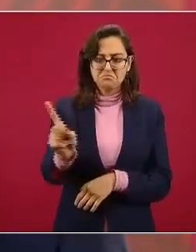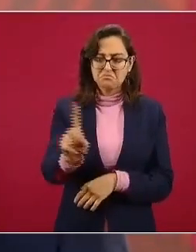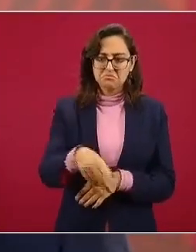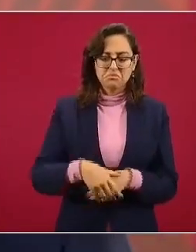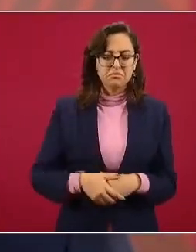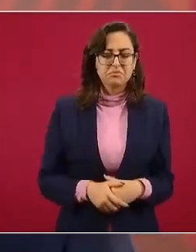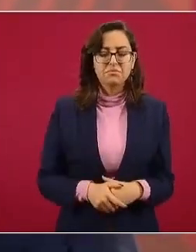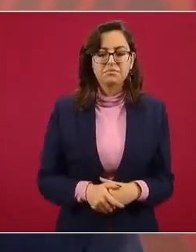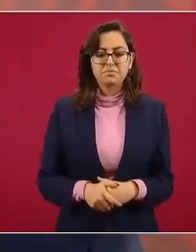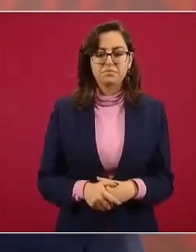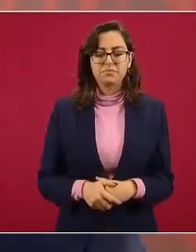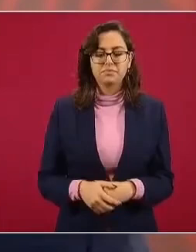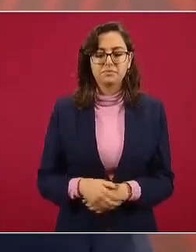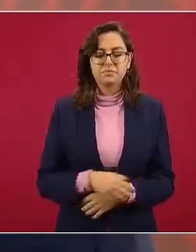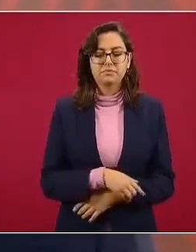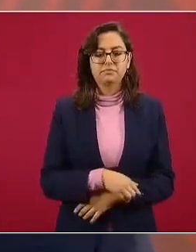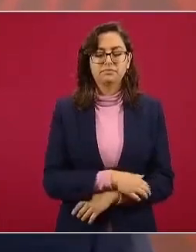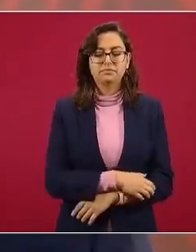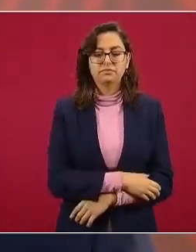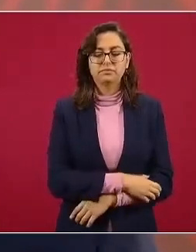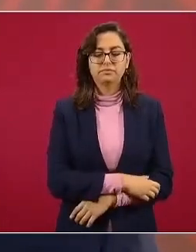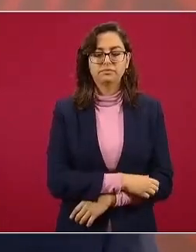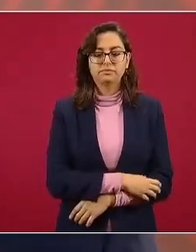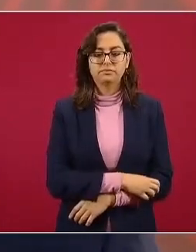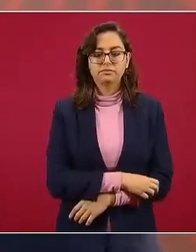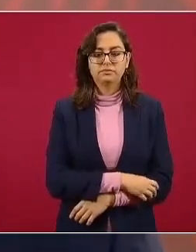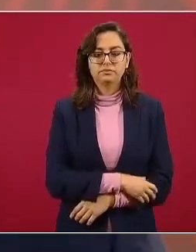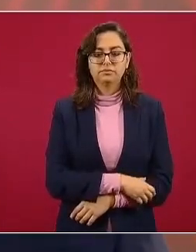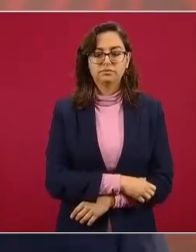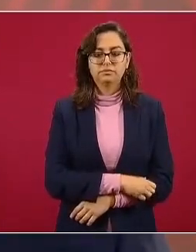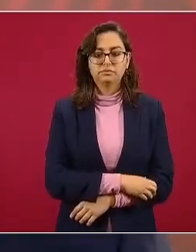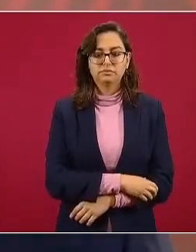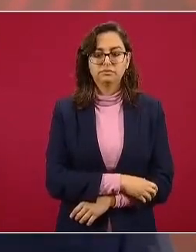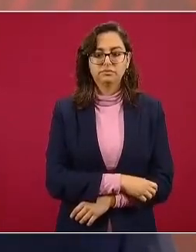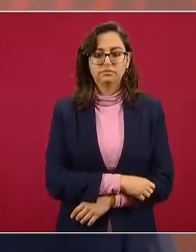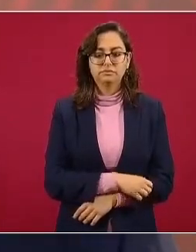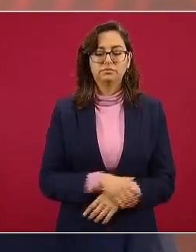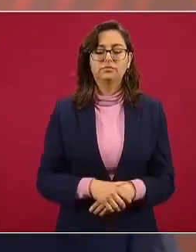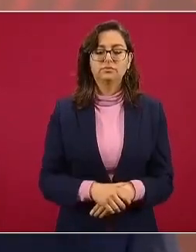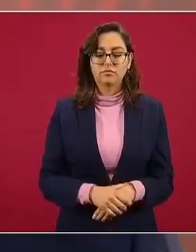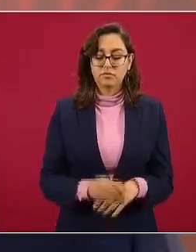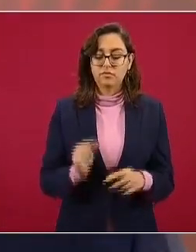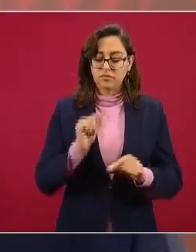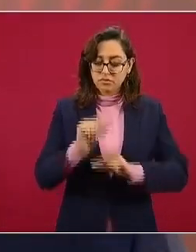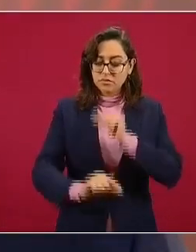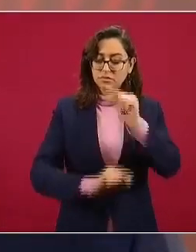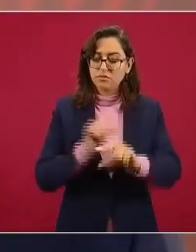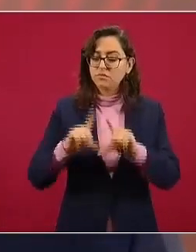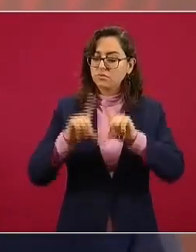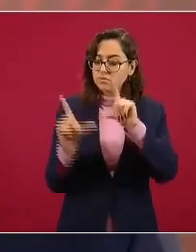Entonces, vamos también teniéndonos confianza